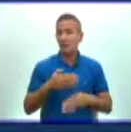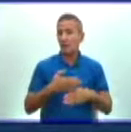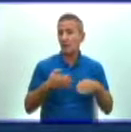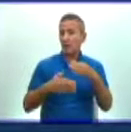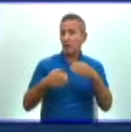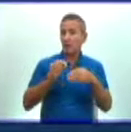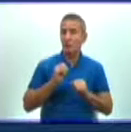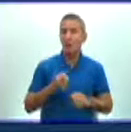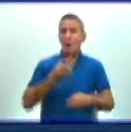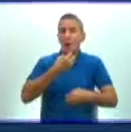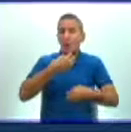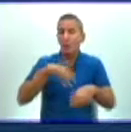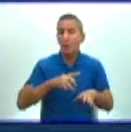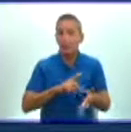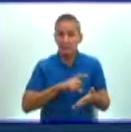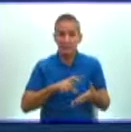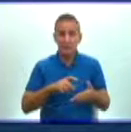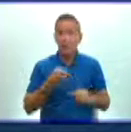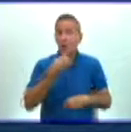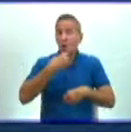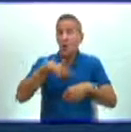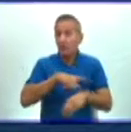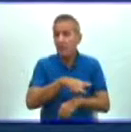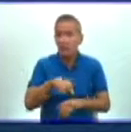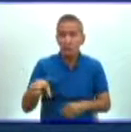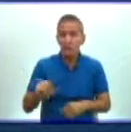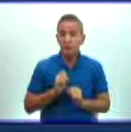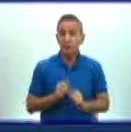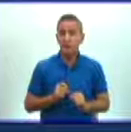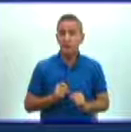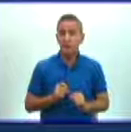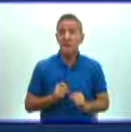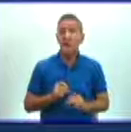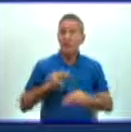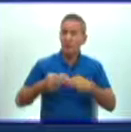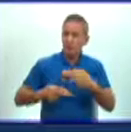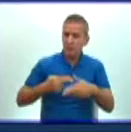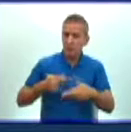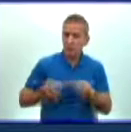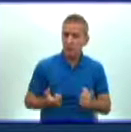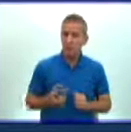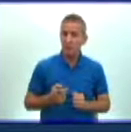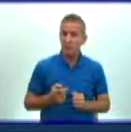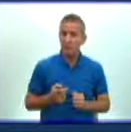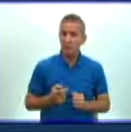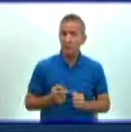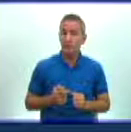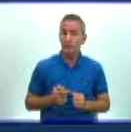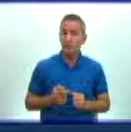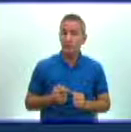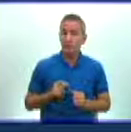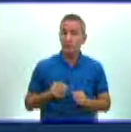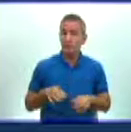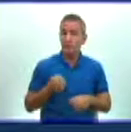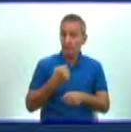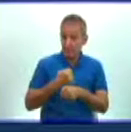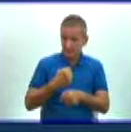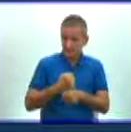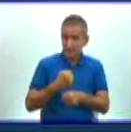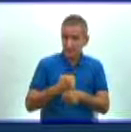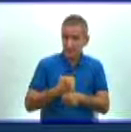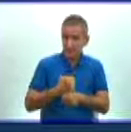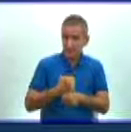que cualquiera de ustedes también han podido hacer en su trabajo